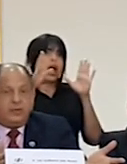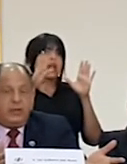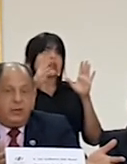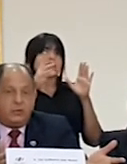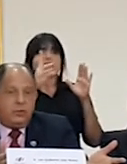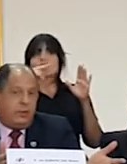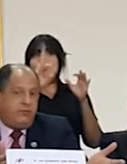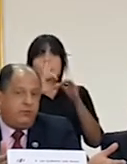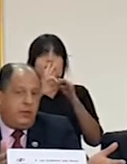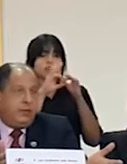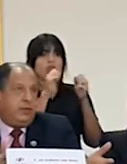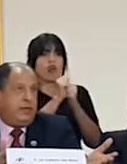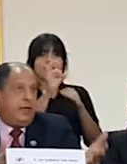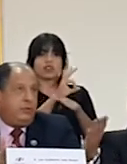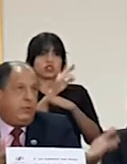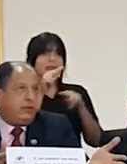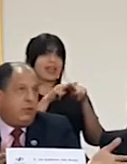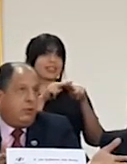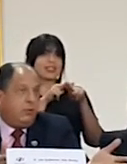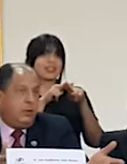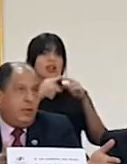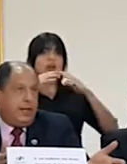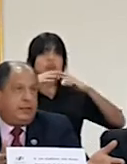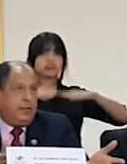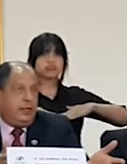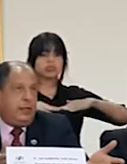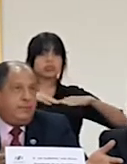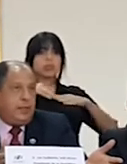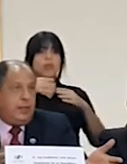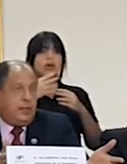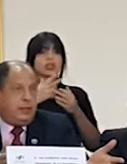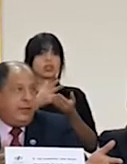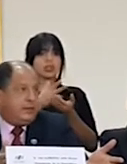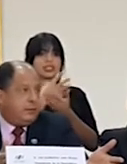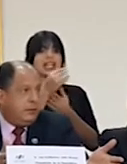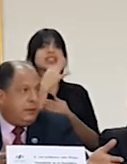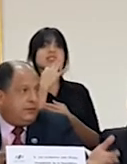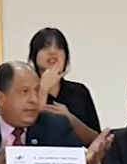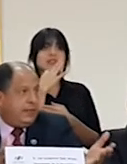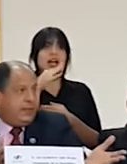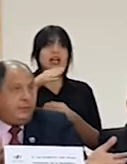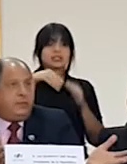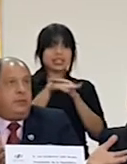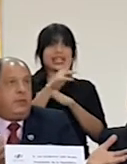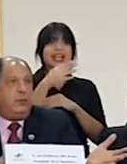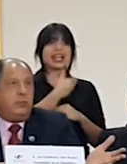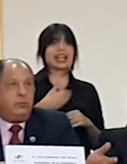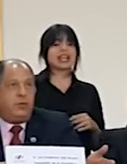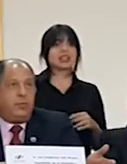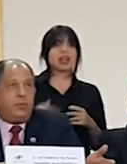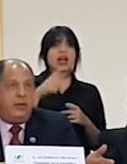no relacionados con el funcionamiento del tren. El movimiento que hubo a la salida de Vaz de la Heredia, pues